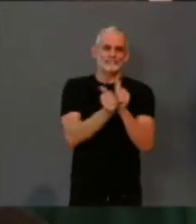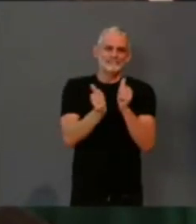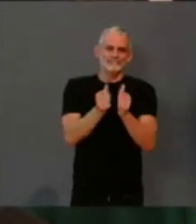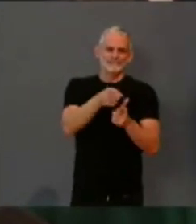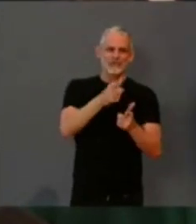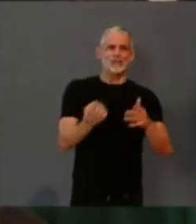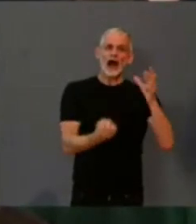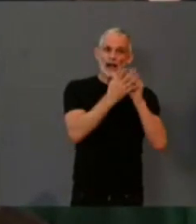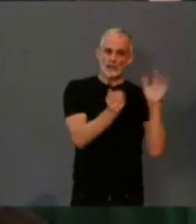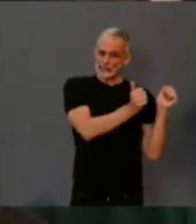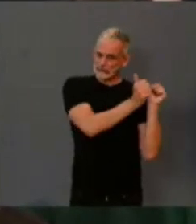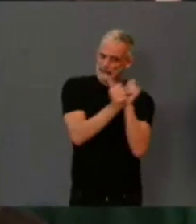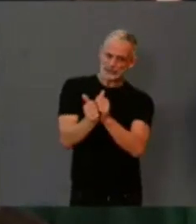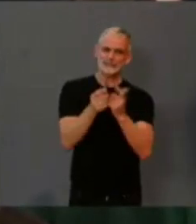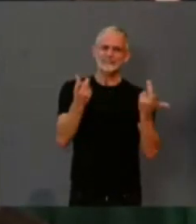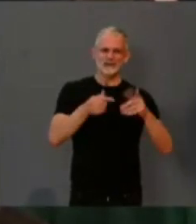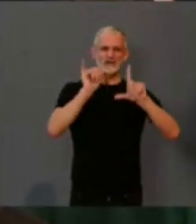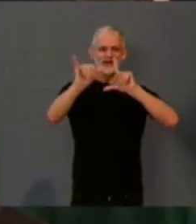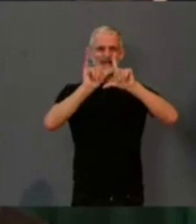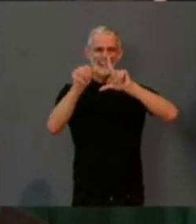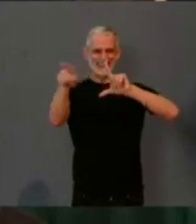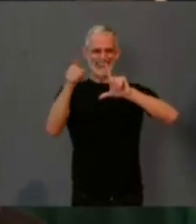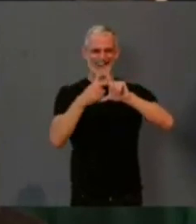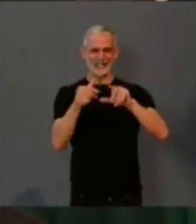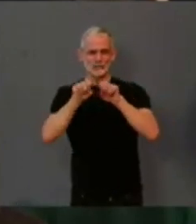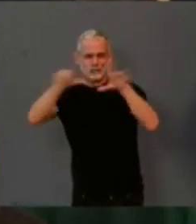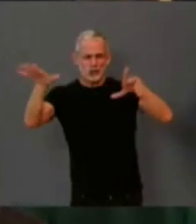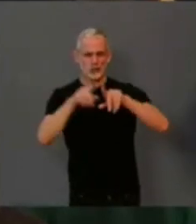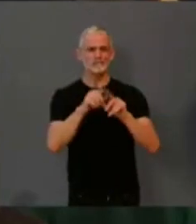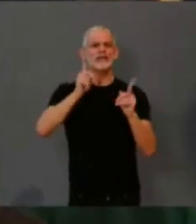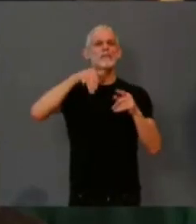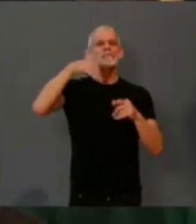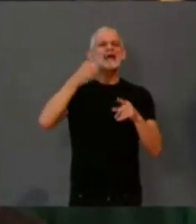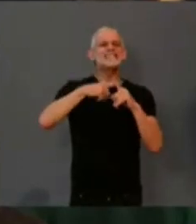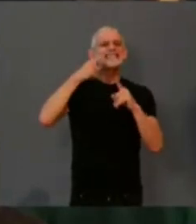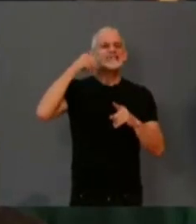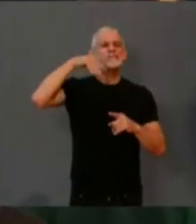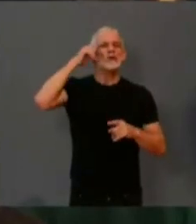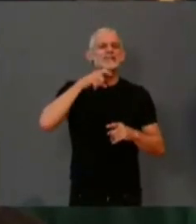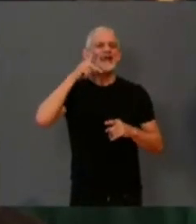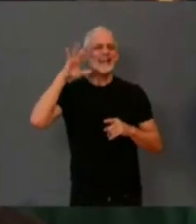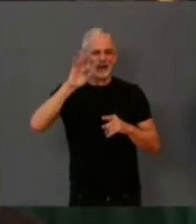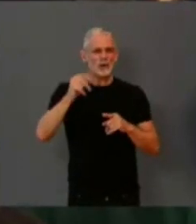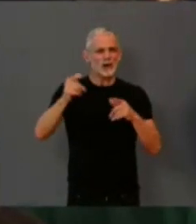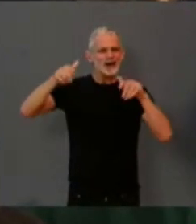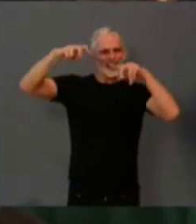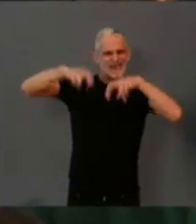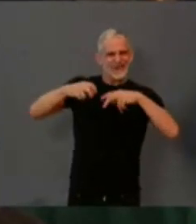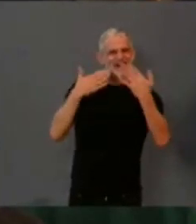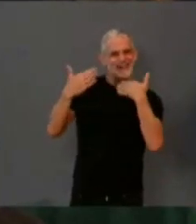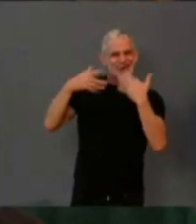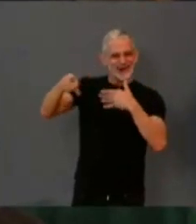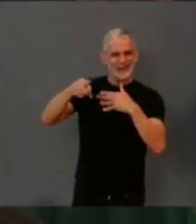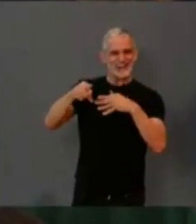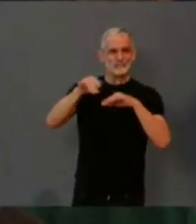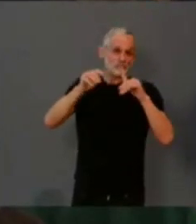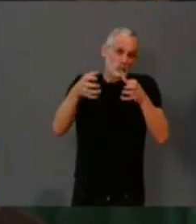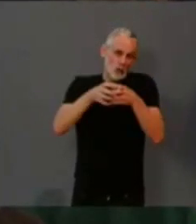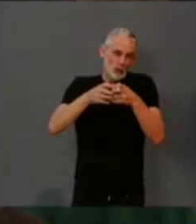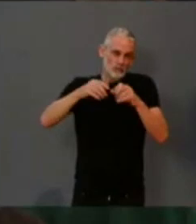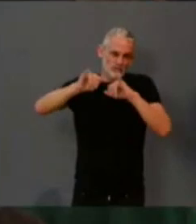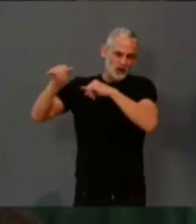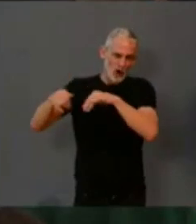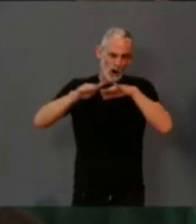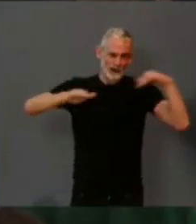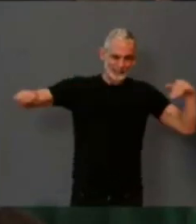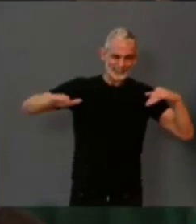acompañan desde la mañana en la transmisión post streaming a Maxi Montenegro que va a entrevistar a un grupo de adolescentes